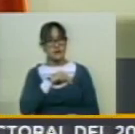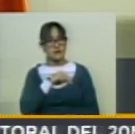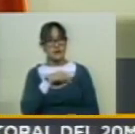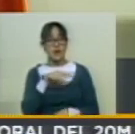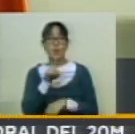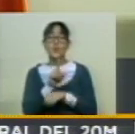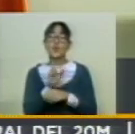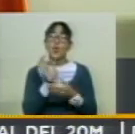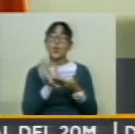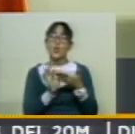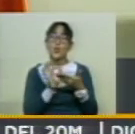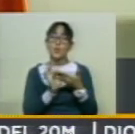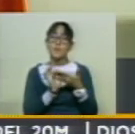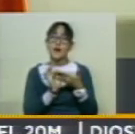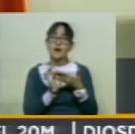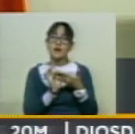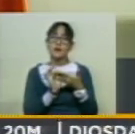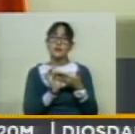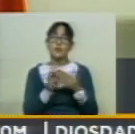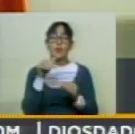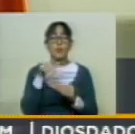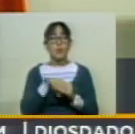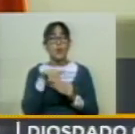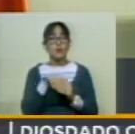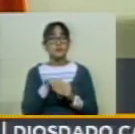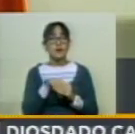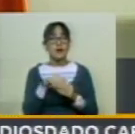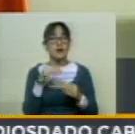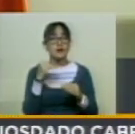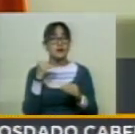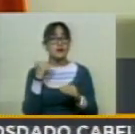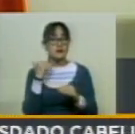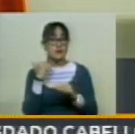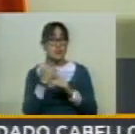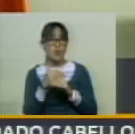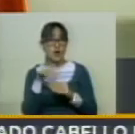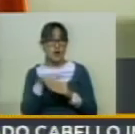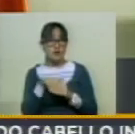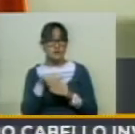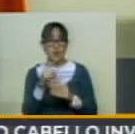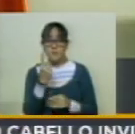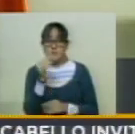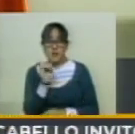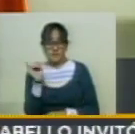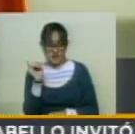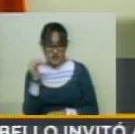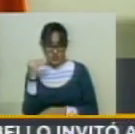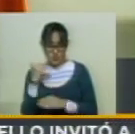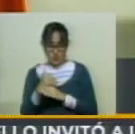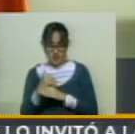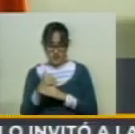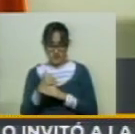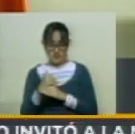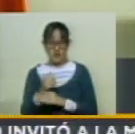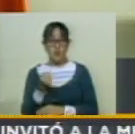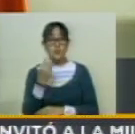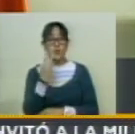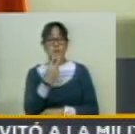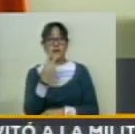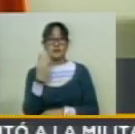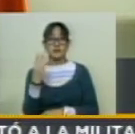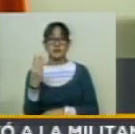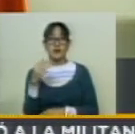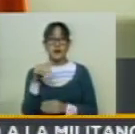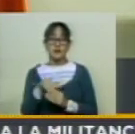único documento válido para votar es como si estuviéramos haciendo una elección por primera vez. Esta es la elección número